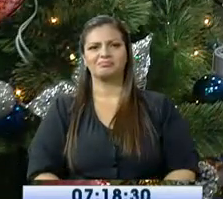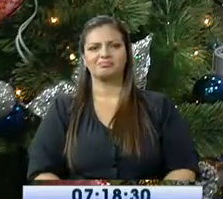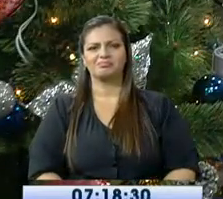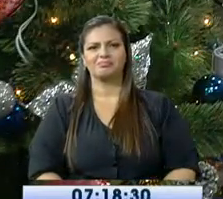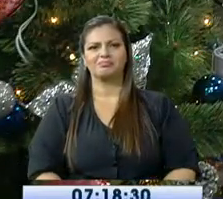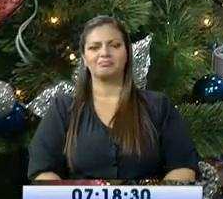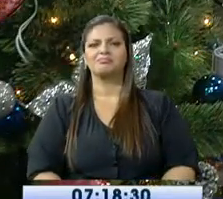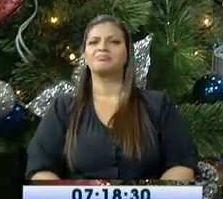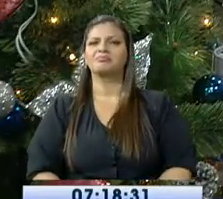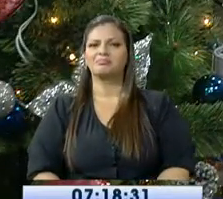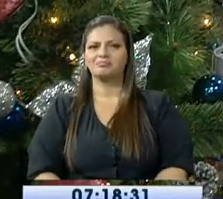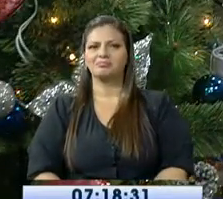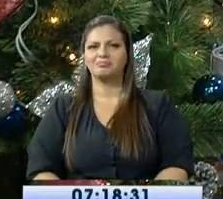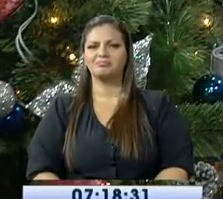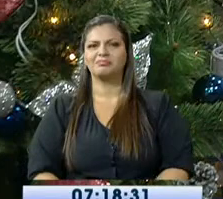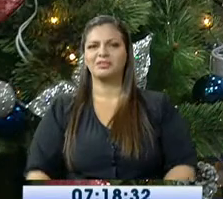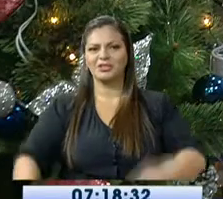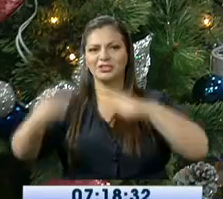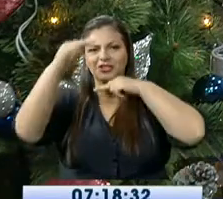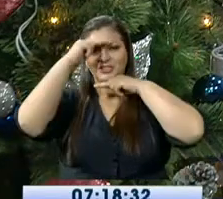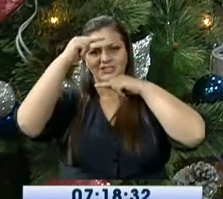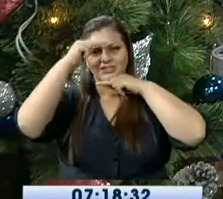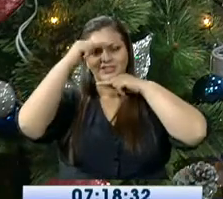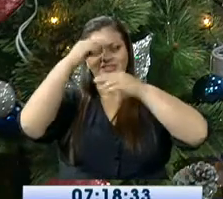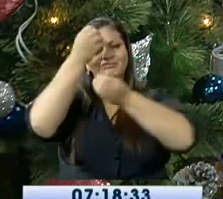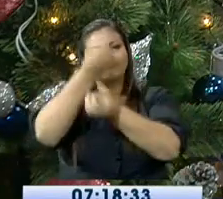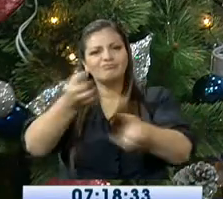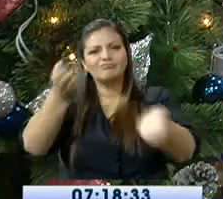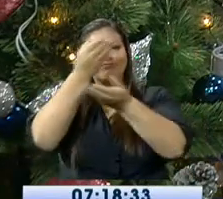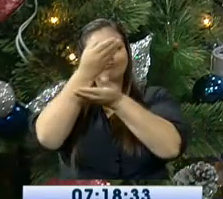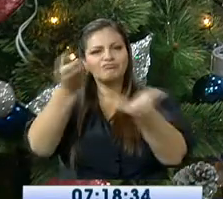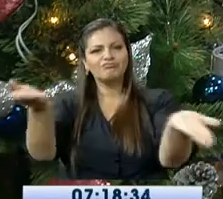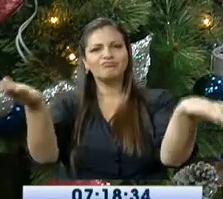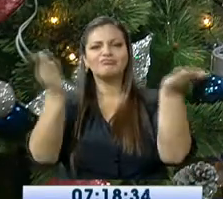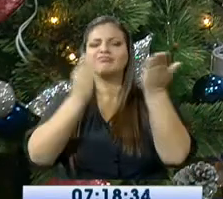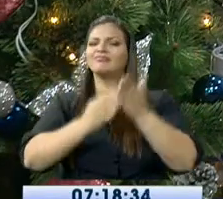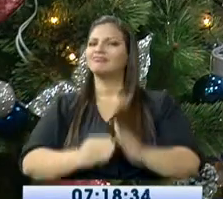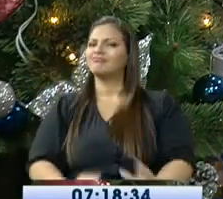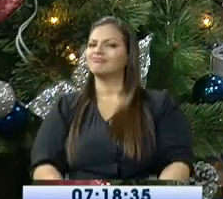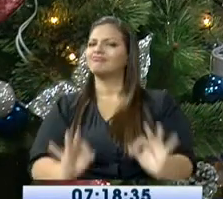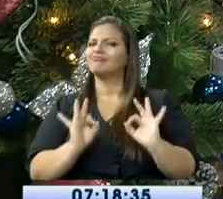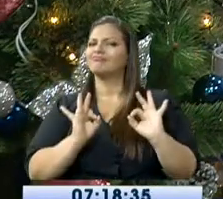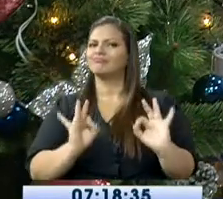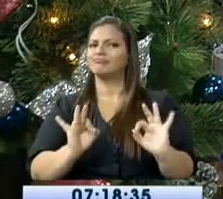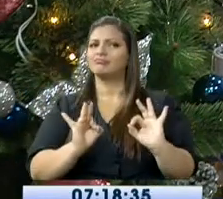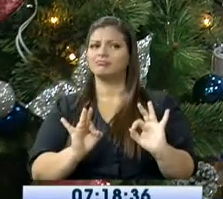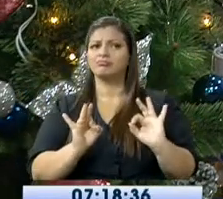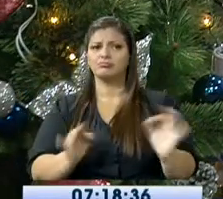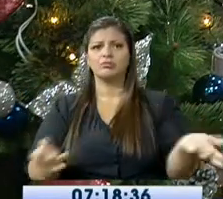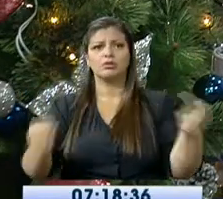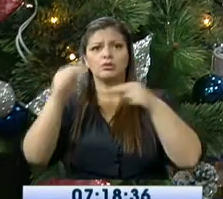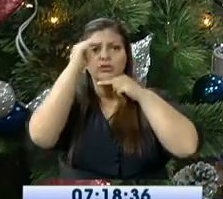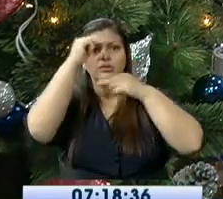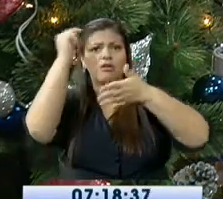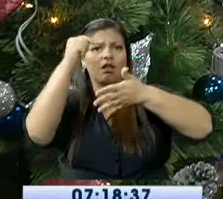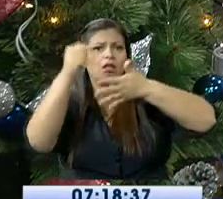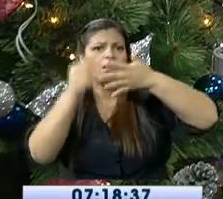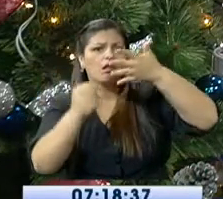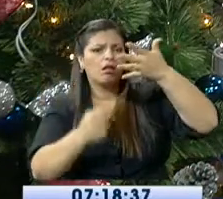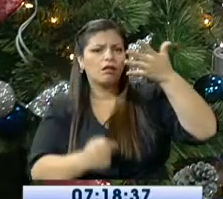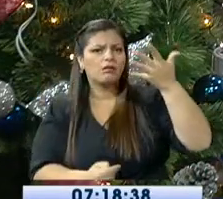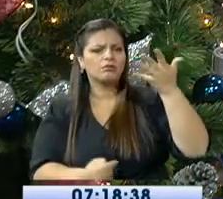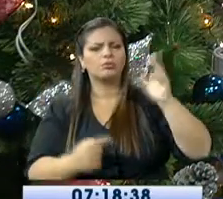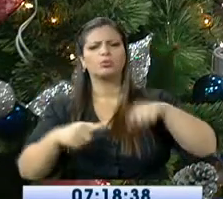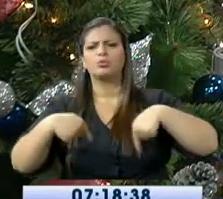emisiones es sin duda nuestro principal objetivo y misión al llevarles a sus pantallas los hechos que hacen noticia cada día.